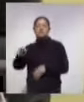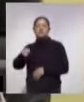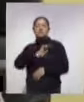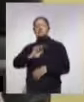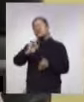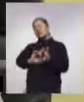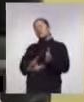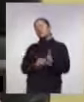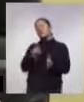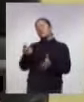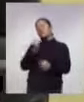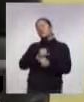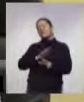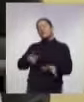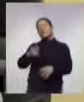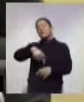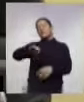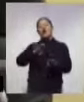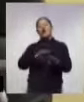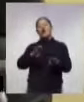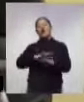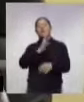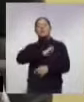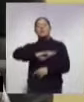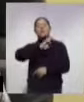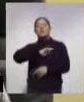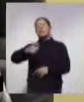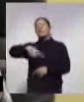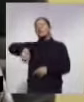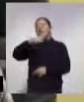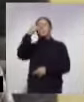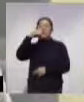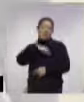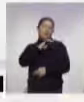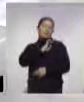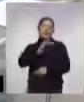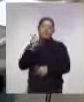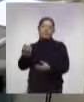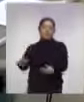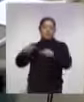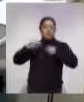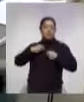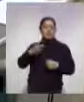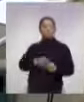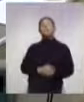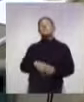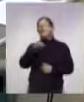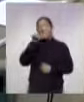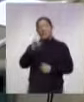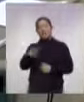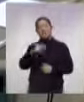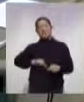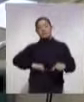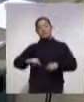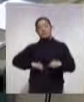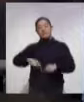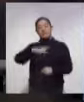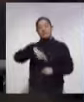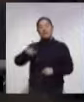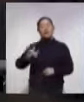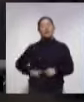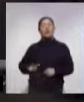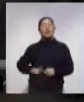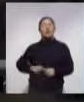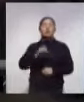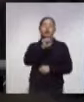les facilita el formato del contrato de arrendamiento para que puedan ser acreedores de este subsidio. Con estas acciones, el gobierno del estado, a través de la